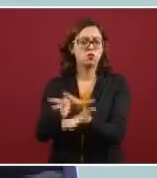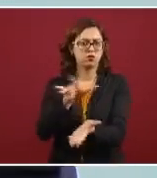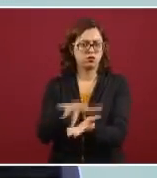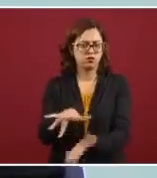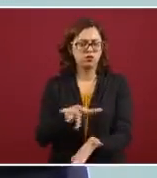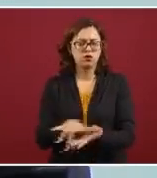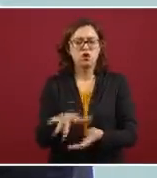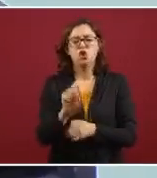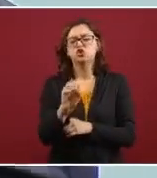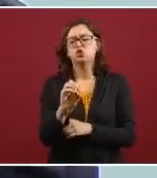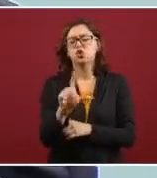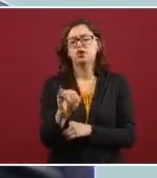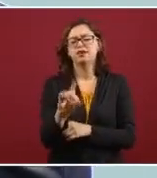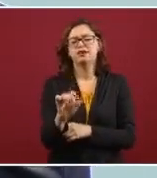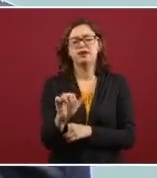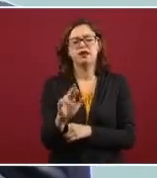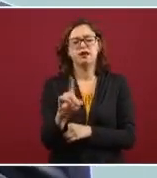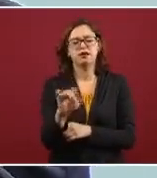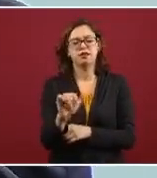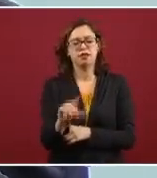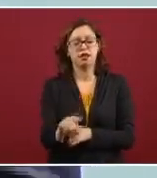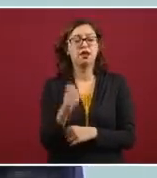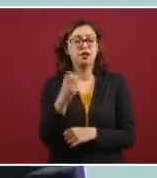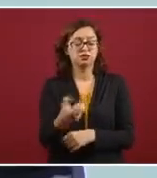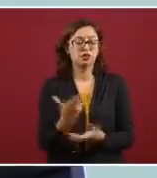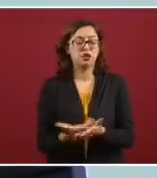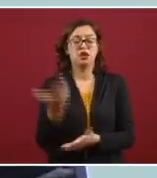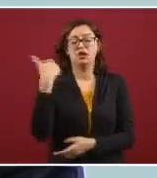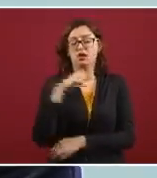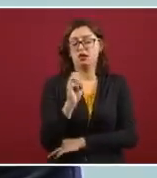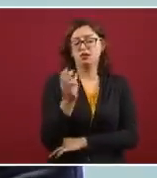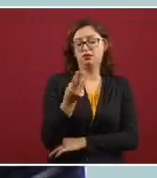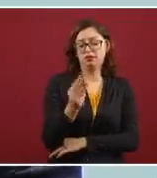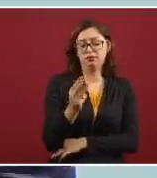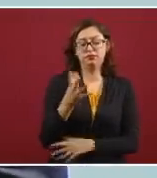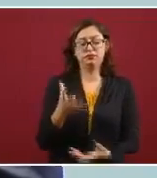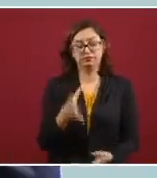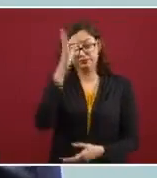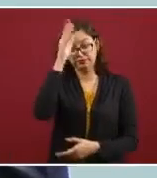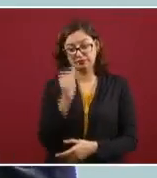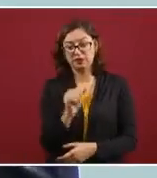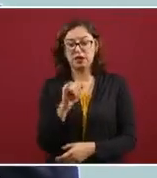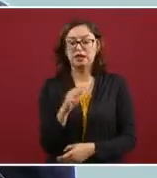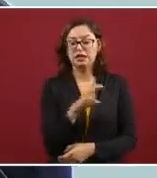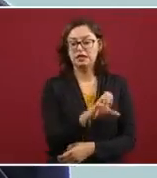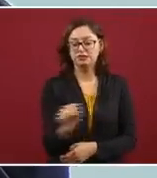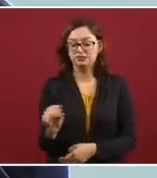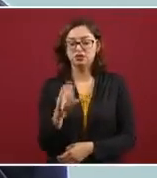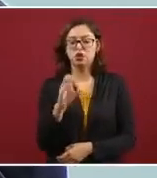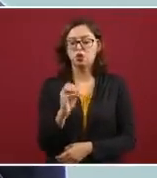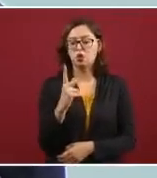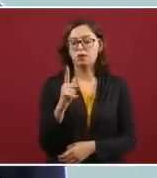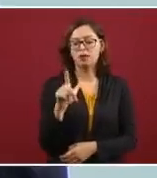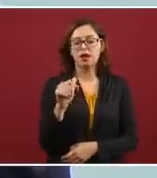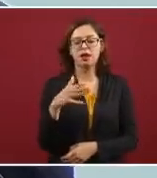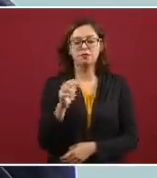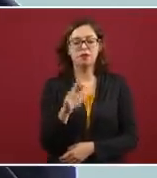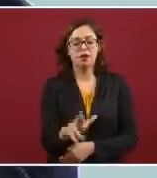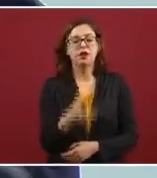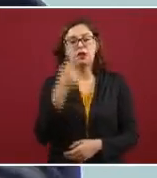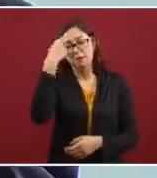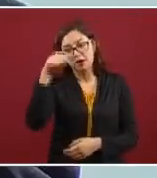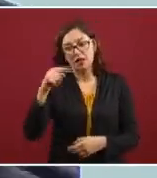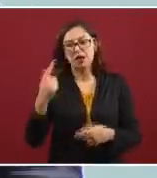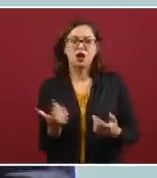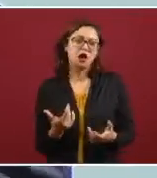como en mayo de aquel año se firmó el convenio IMSS-Coplamar para dar atención médica y medicamentos a